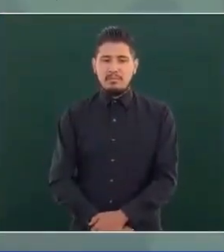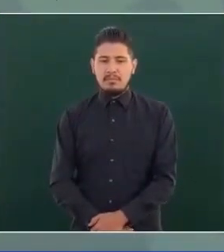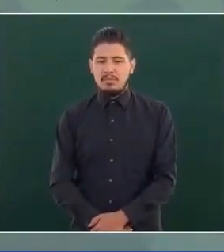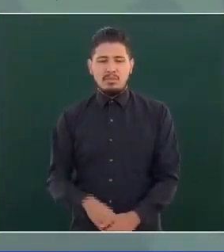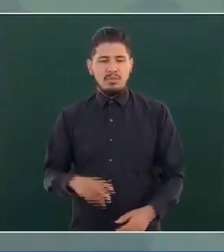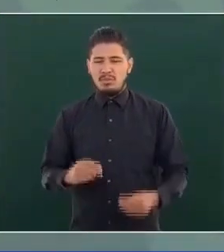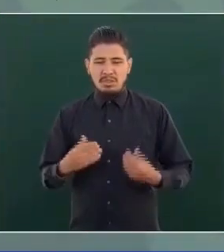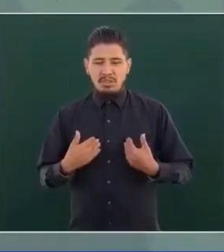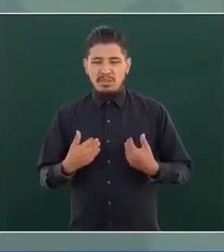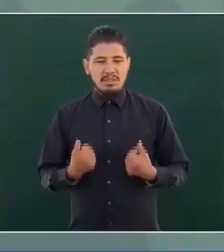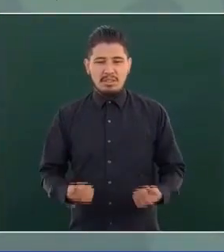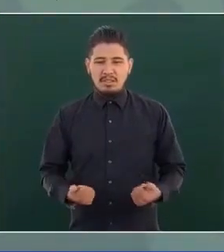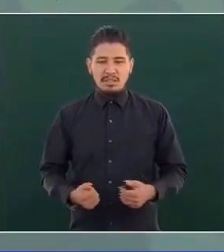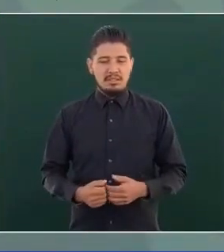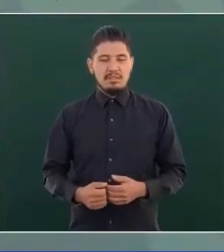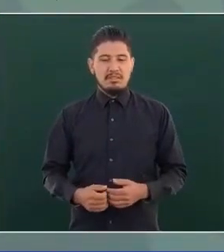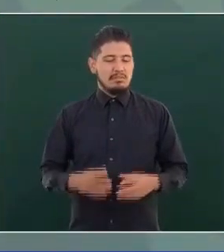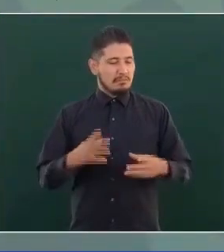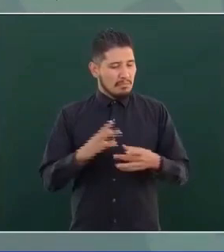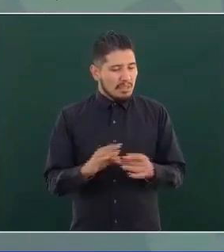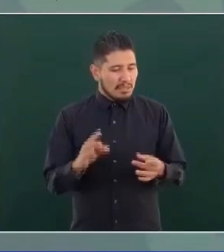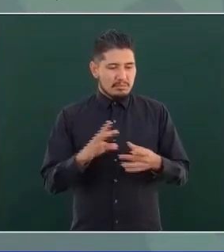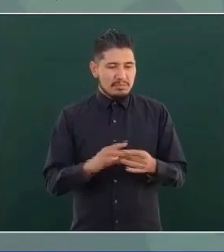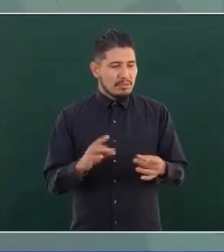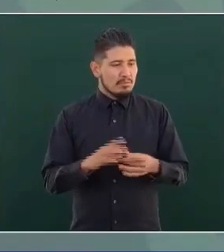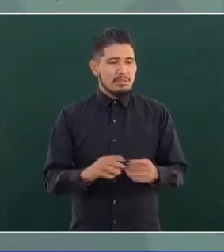que no entienden razones,